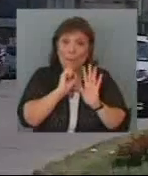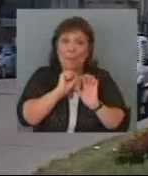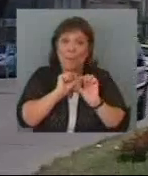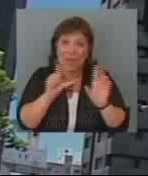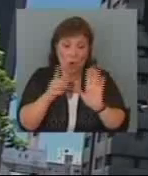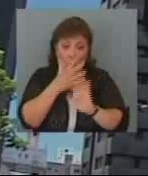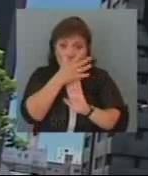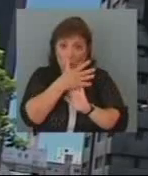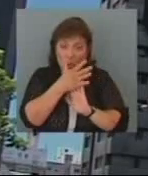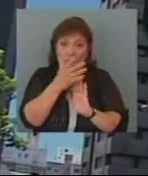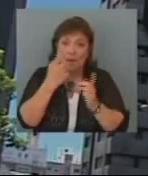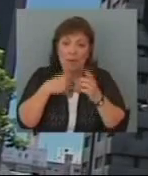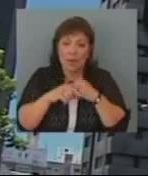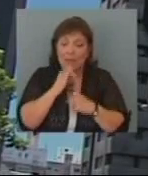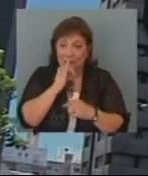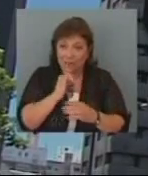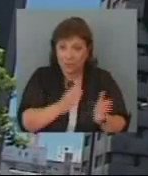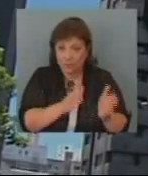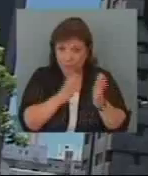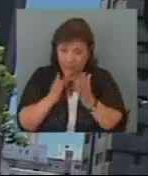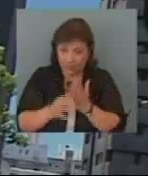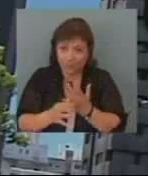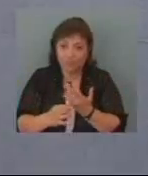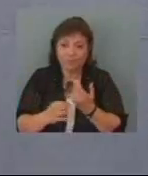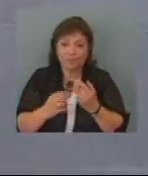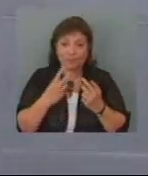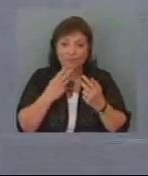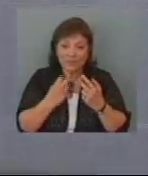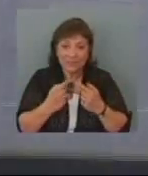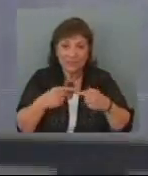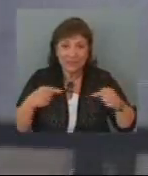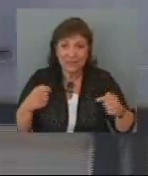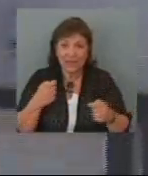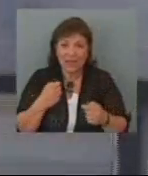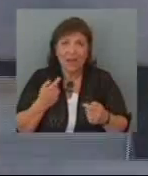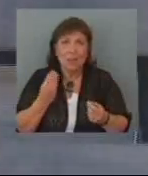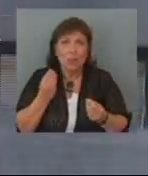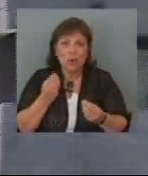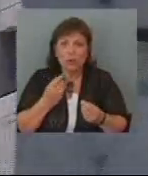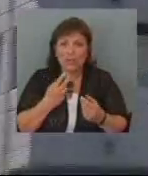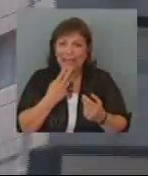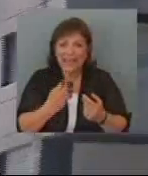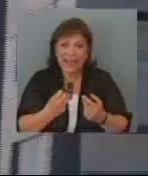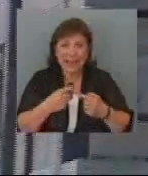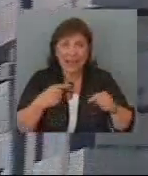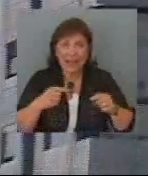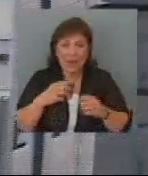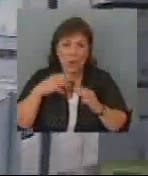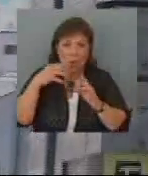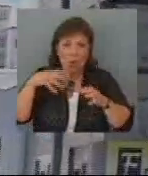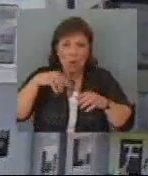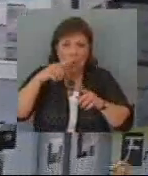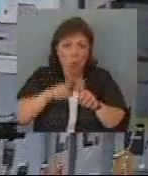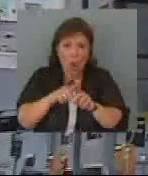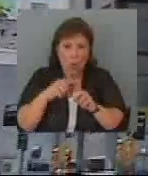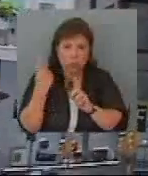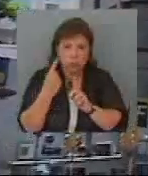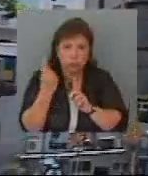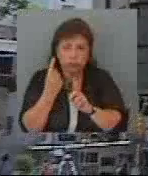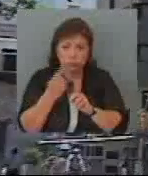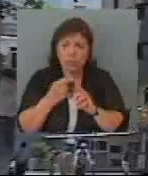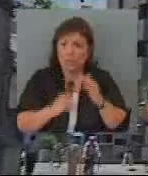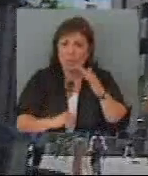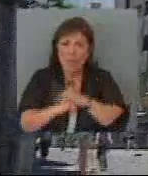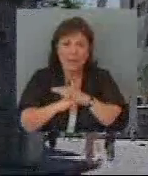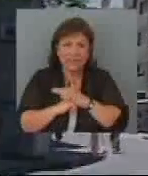otra parte, según informó la Administración del Mercado Eléctrico, la demanda de energía en las últimas horas fue muy cercana al máximo histórico de